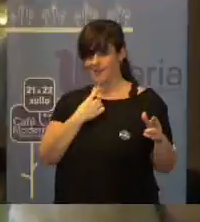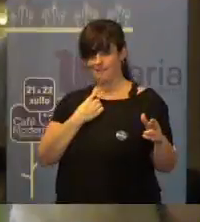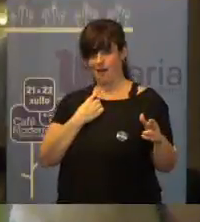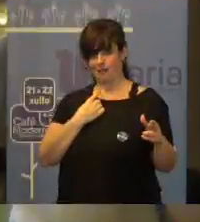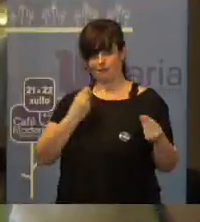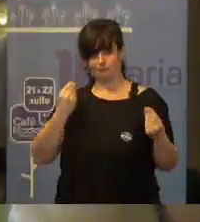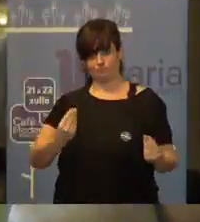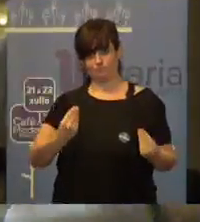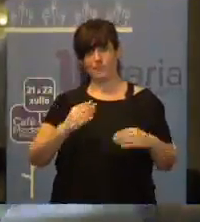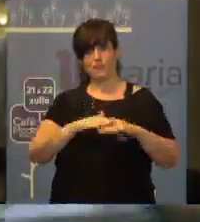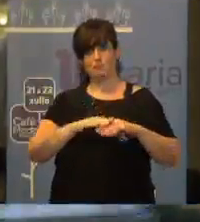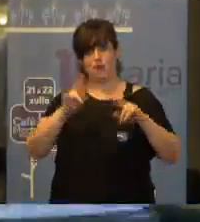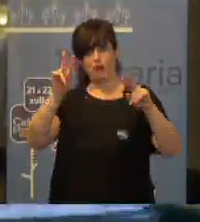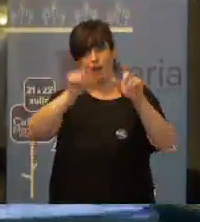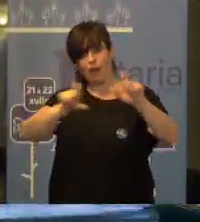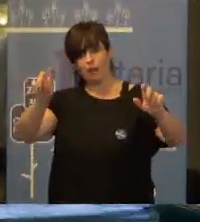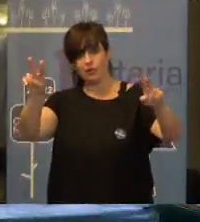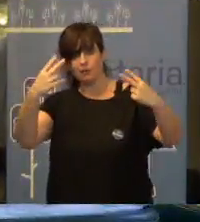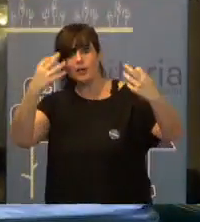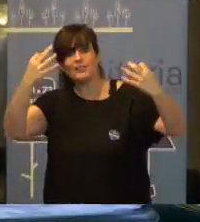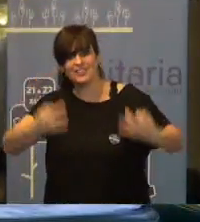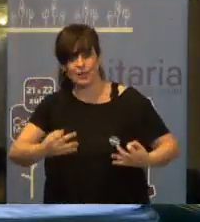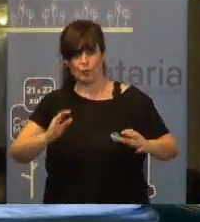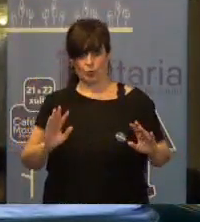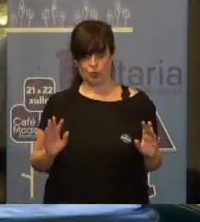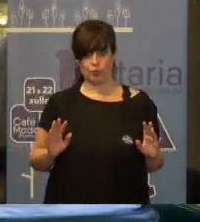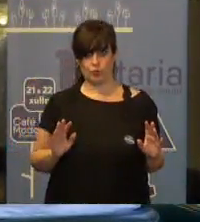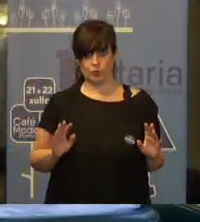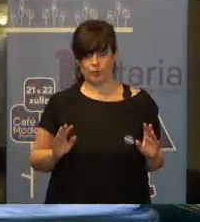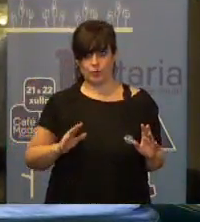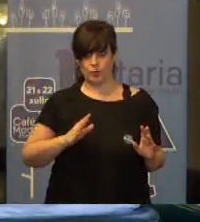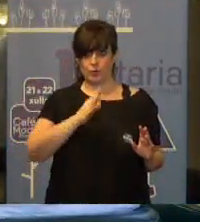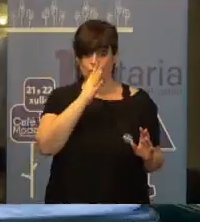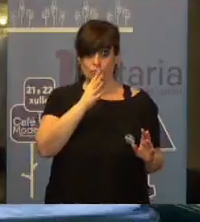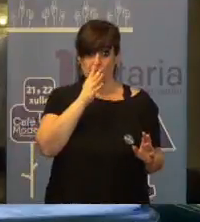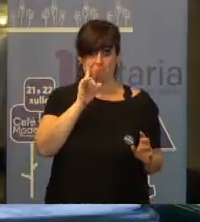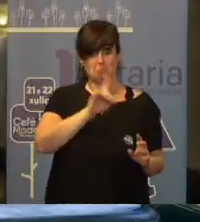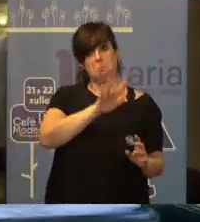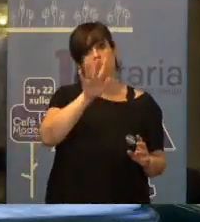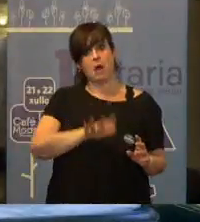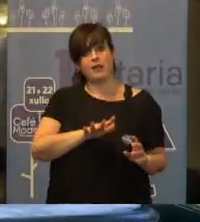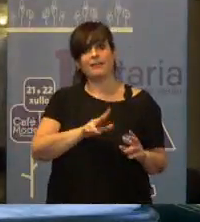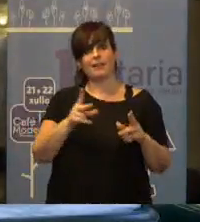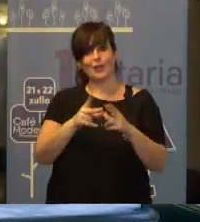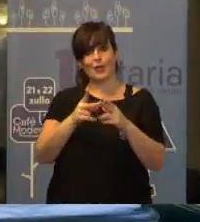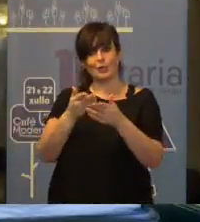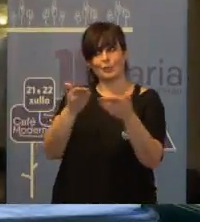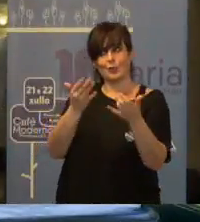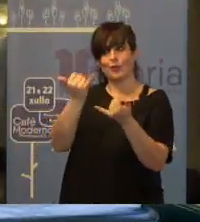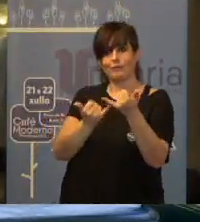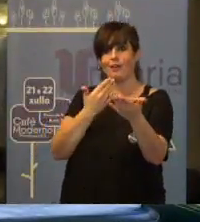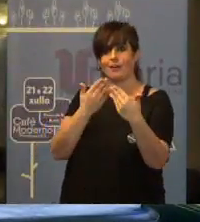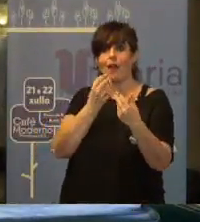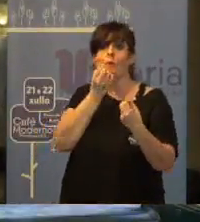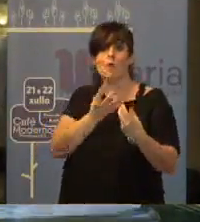certeza, porque o parecemos, a parte de creerlo, que nos vamos levar ben con eses socios ineludibles para